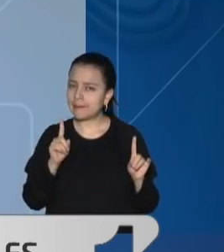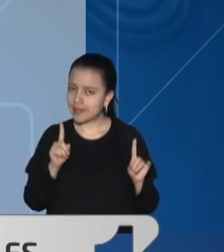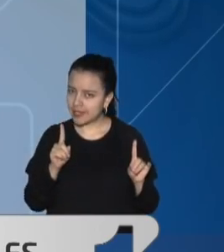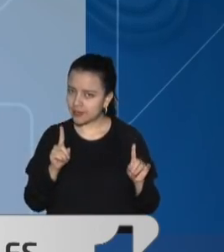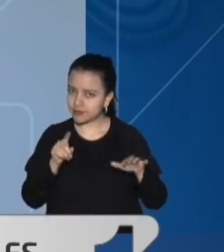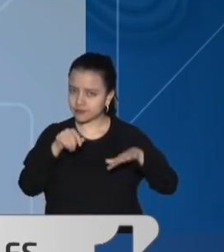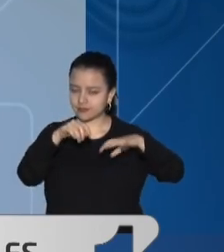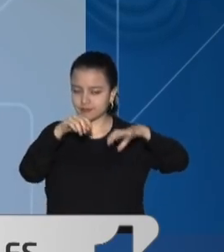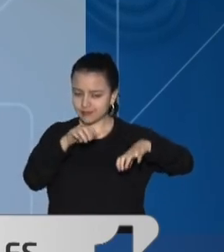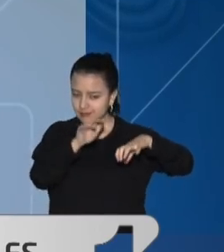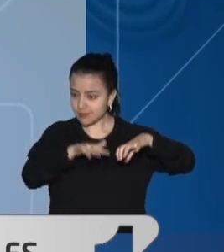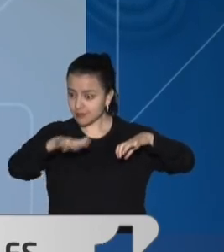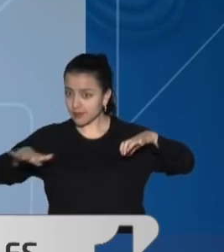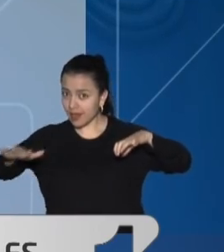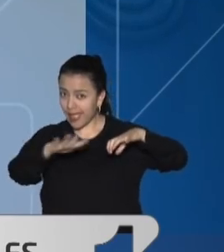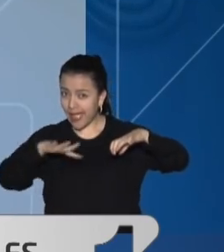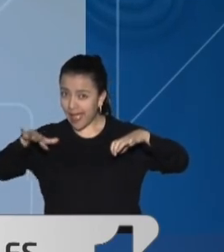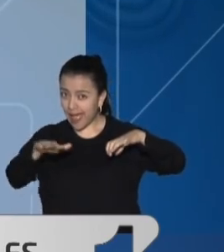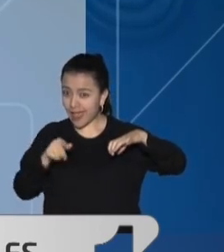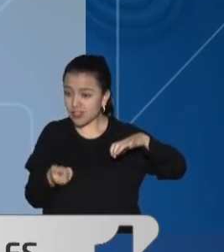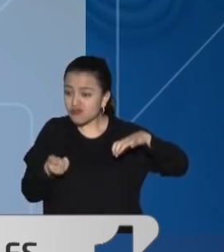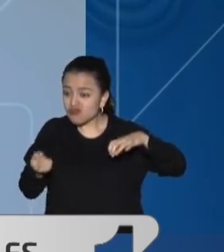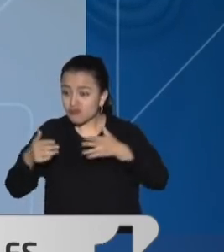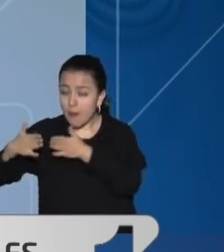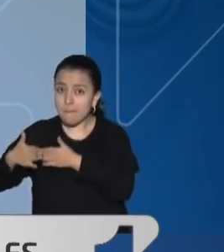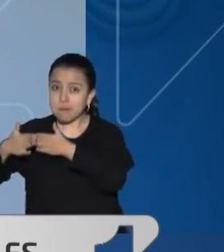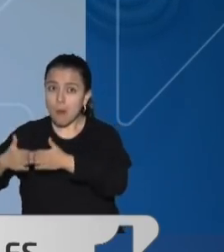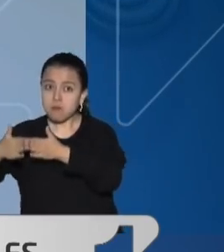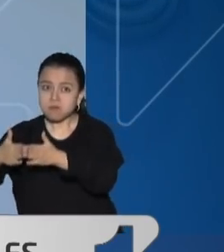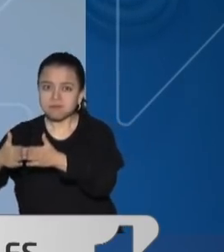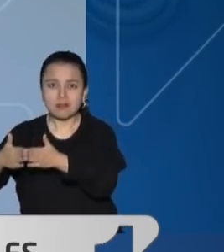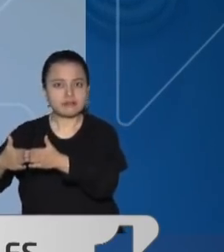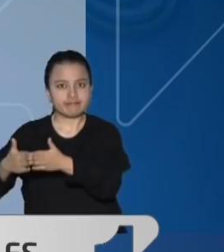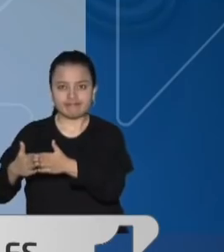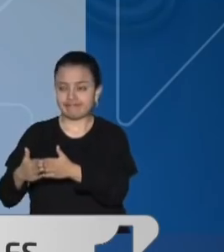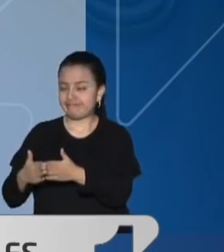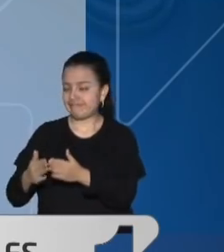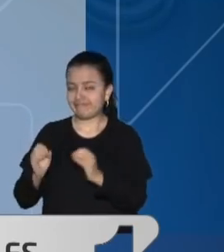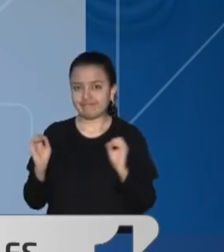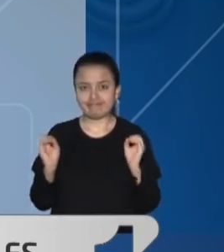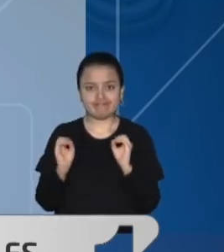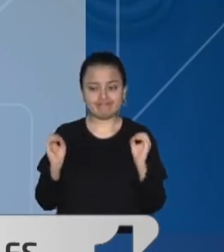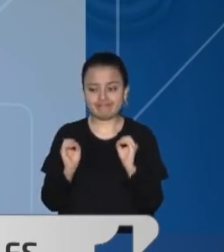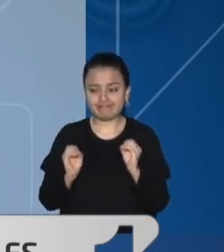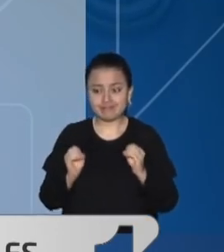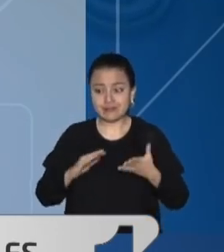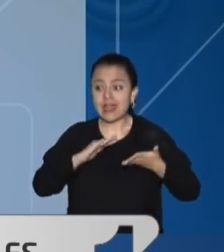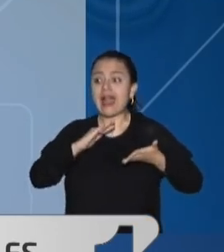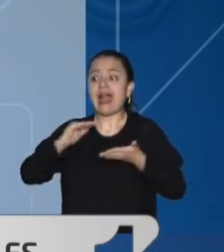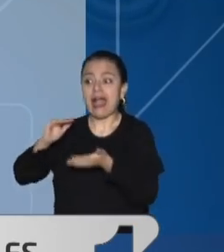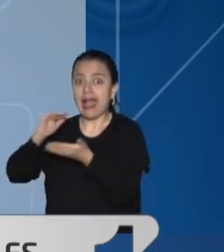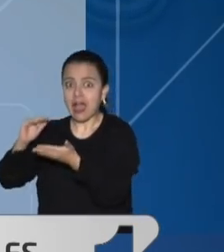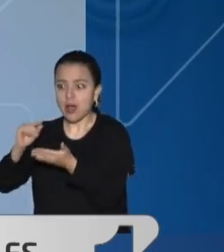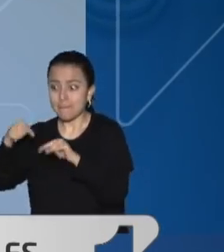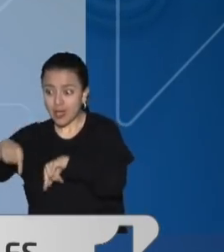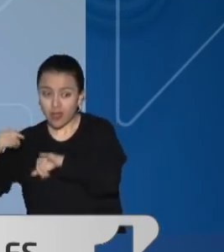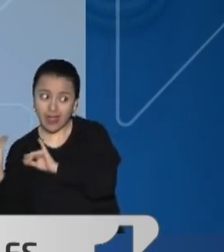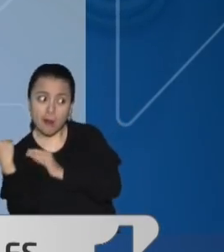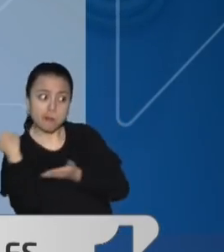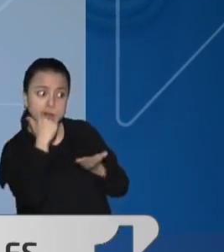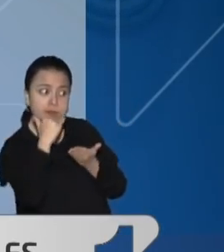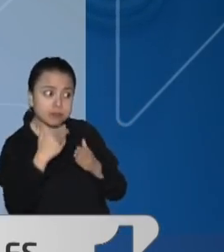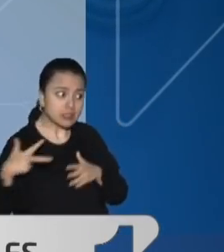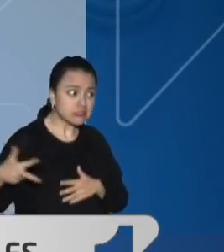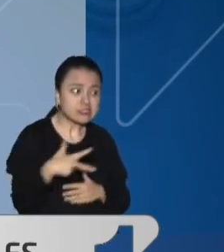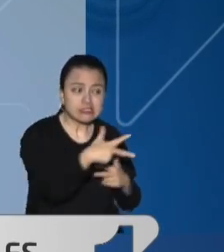que los elementos que están llegando a la zona portuaria, que es Buenaventura, no están llegando a otras regiones del país debido a este bloqueo. Hay